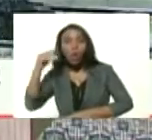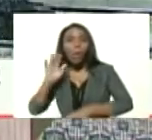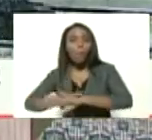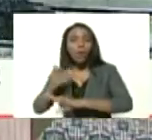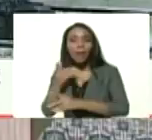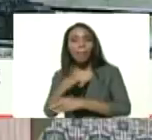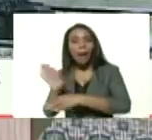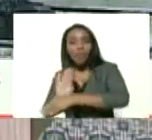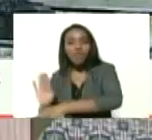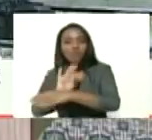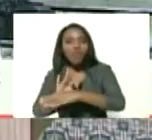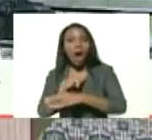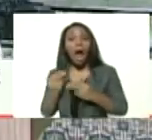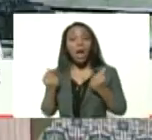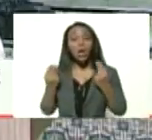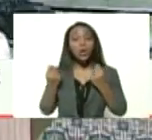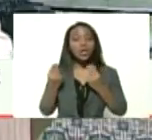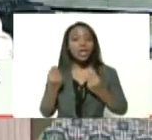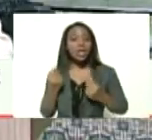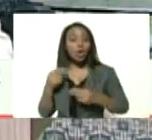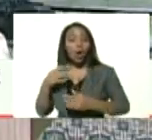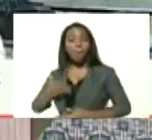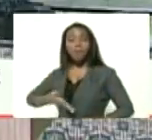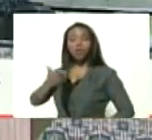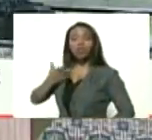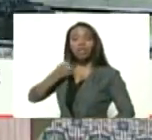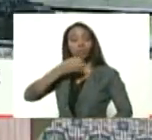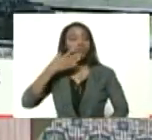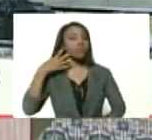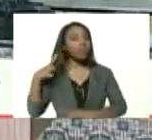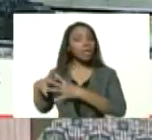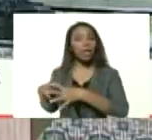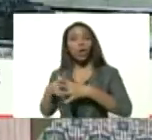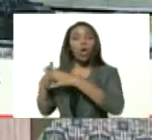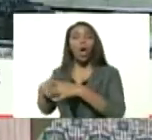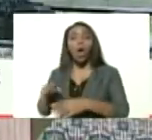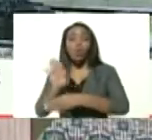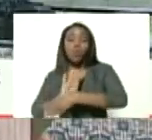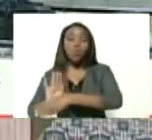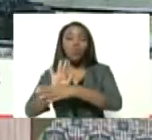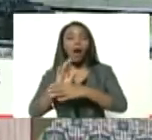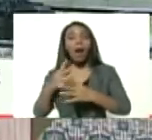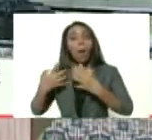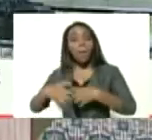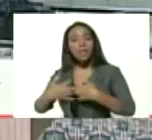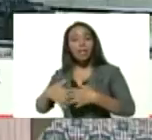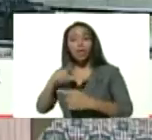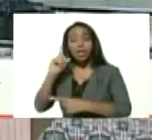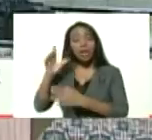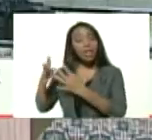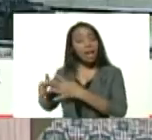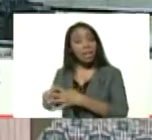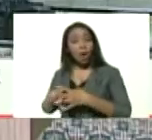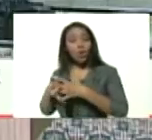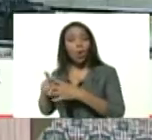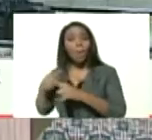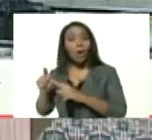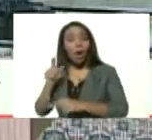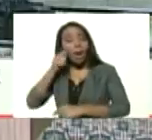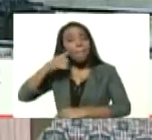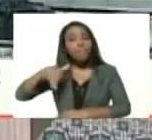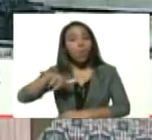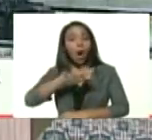los ricos de los Estados Unidos de Norteamérica, para proteger a los empresarios de los Estados Unidos de Norteamérica, mientras la